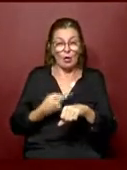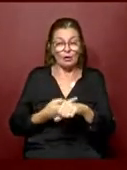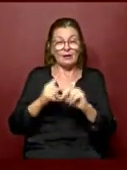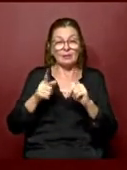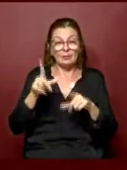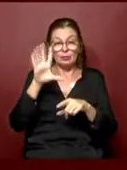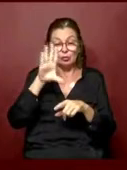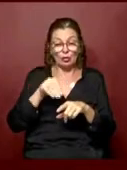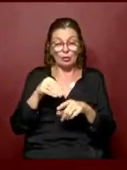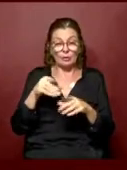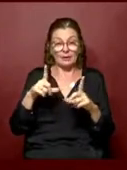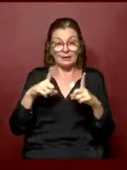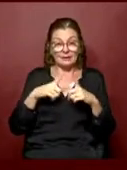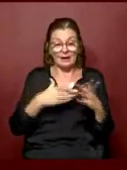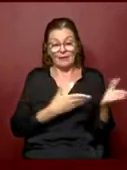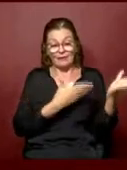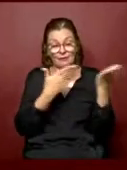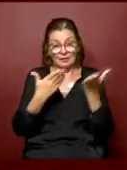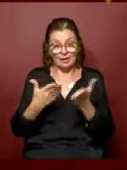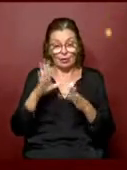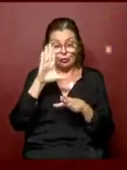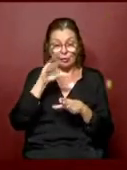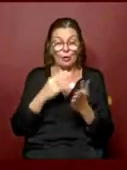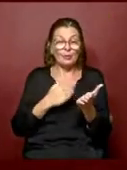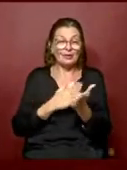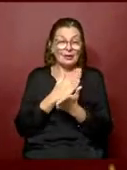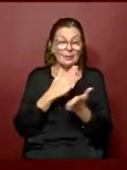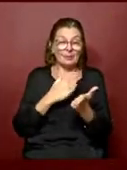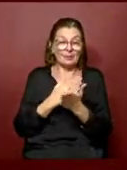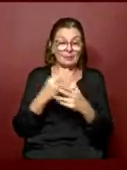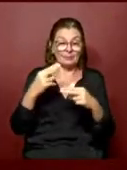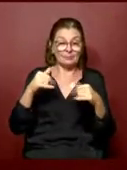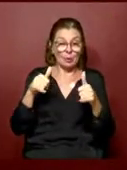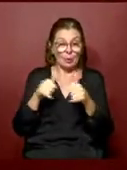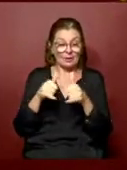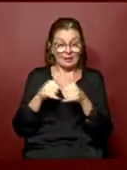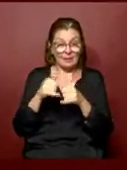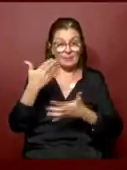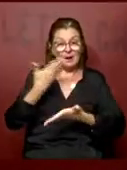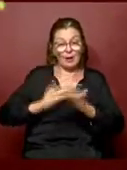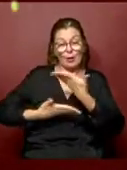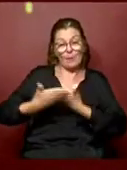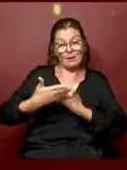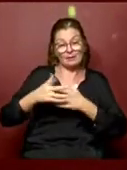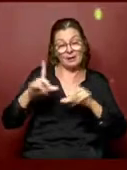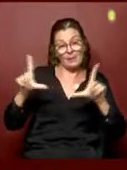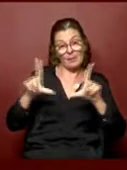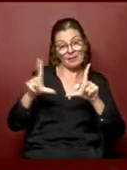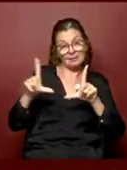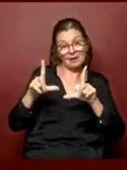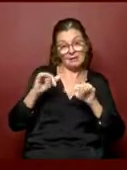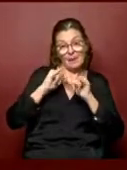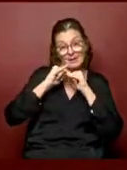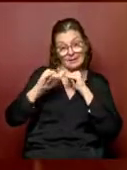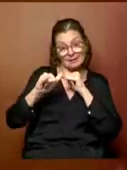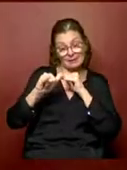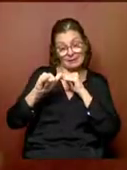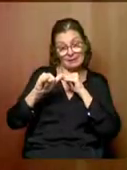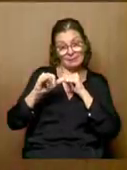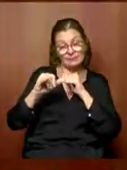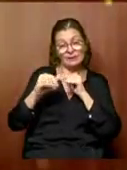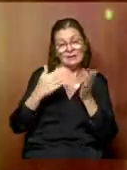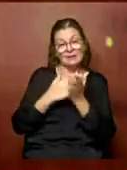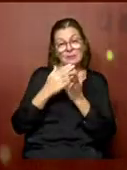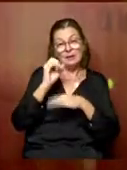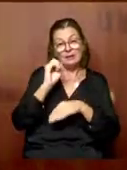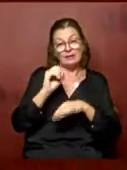están ustedes invitadas e invitados, como siempre, a través del WhatsApp para compartir al aire en pantalla vuestros mensajes. Estamos hablando siempre